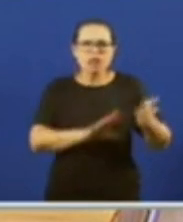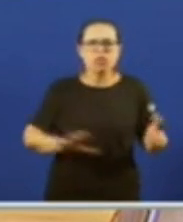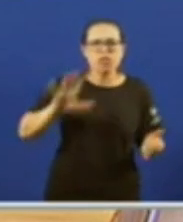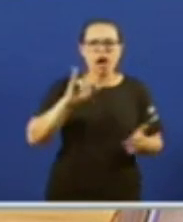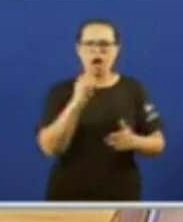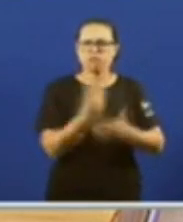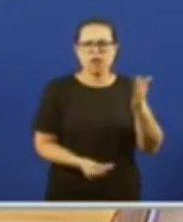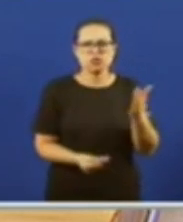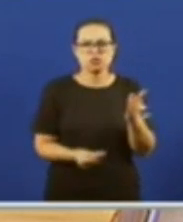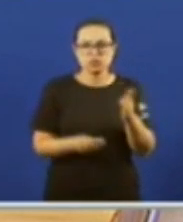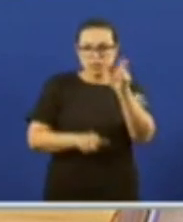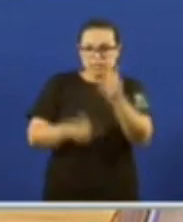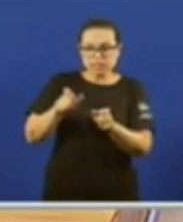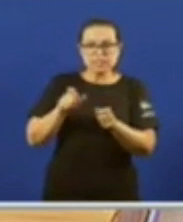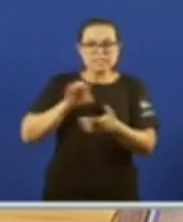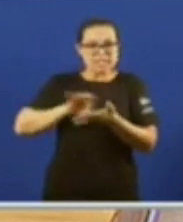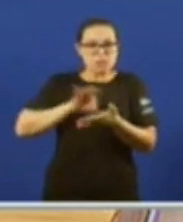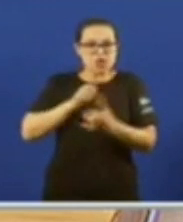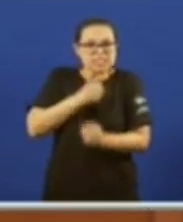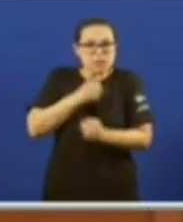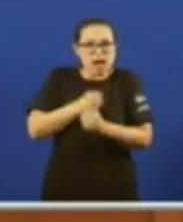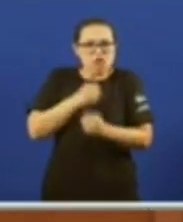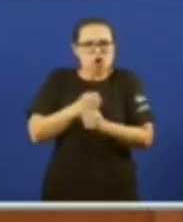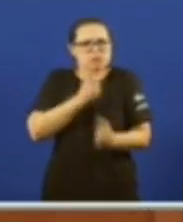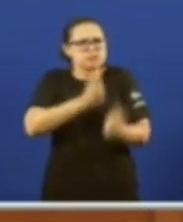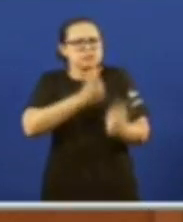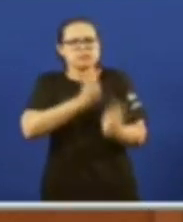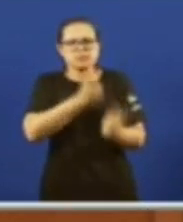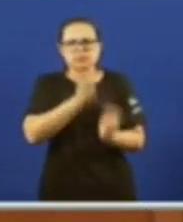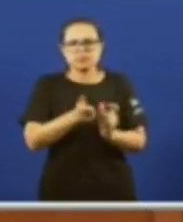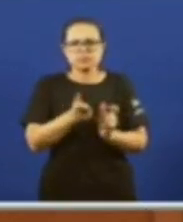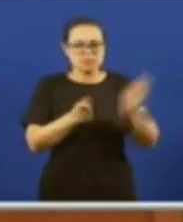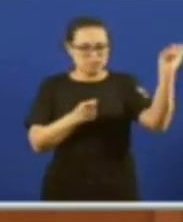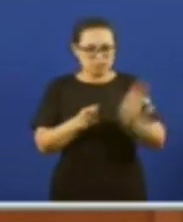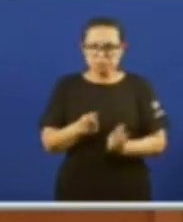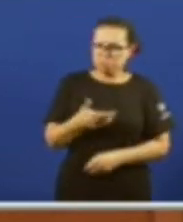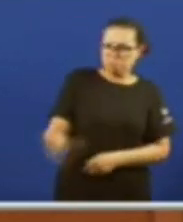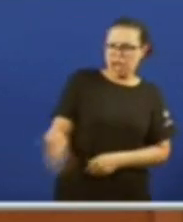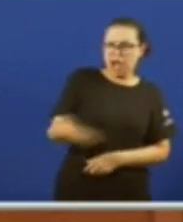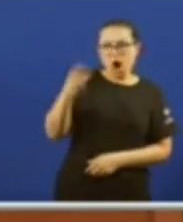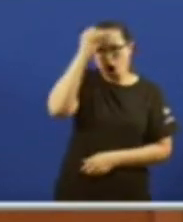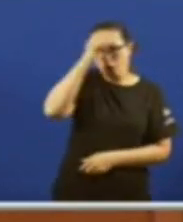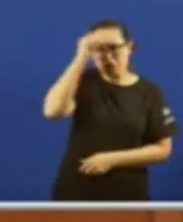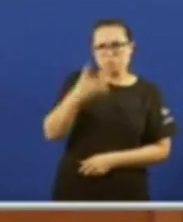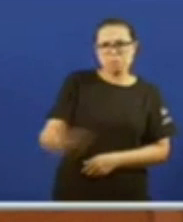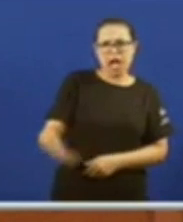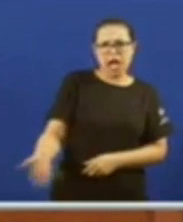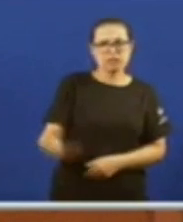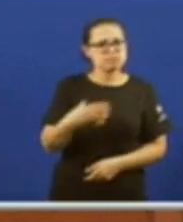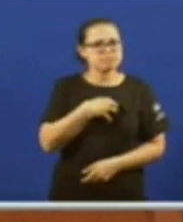denunciando os traballadores desos servicios e que non poden vir aquí desprezar como se a súa opinión non valera absolutamente